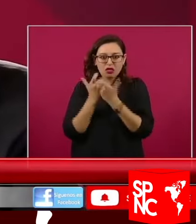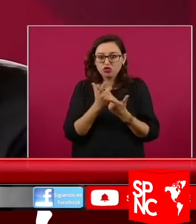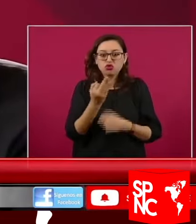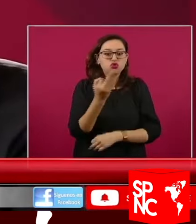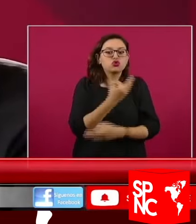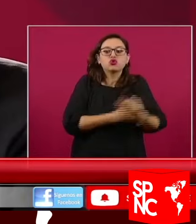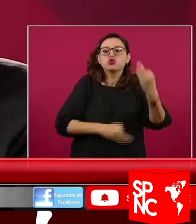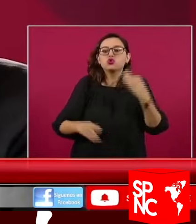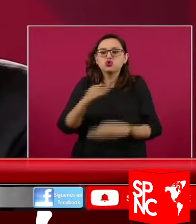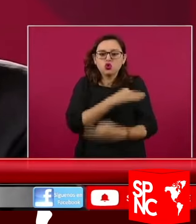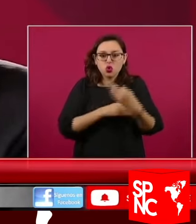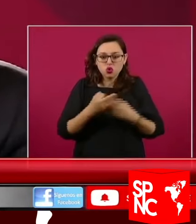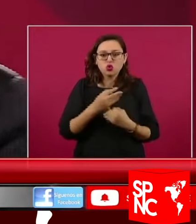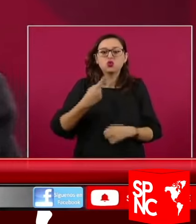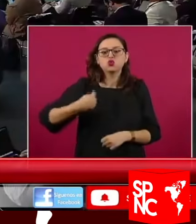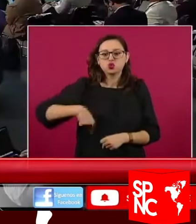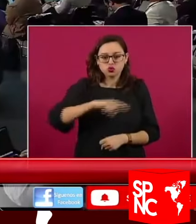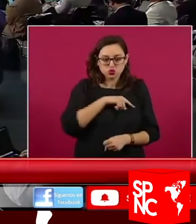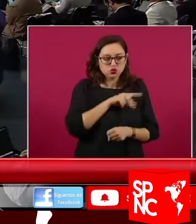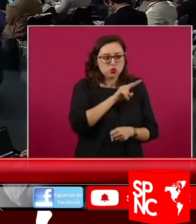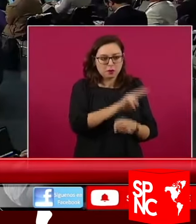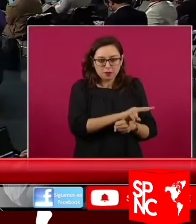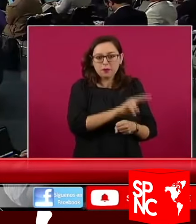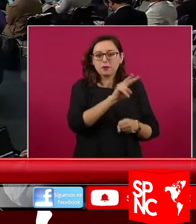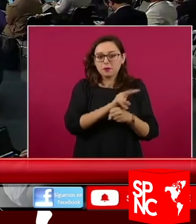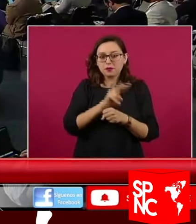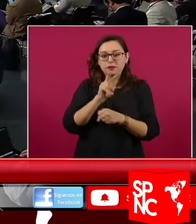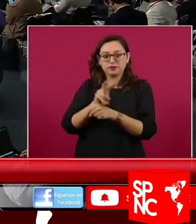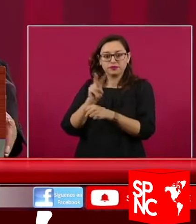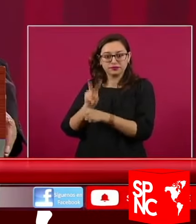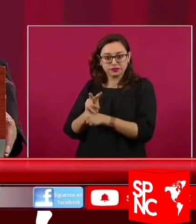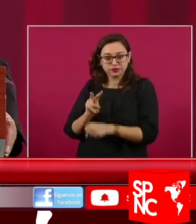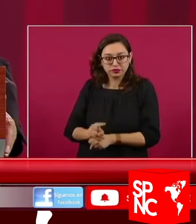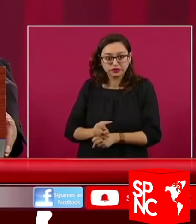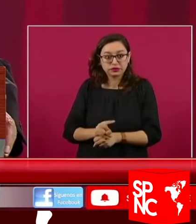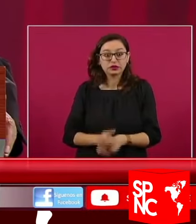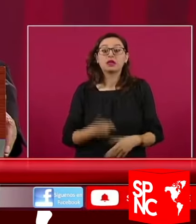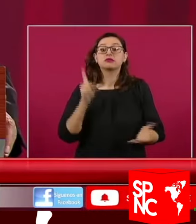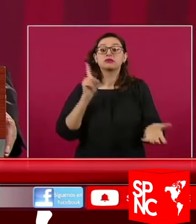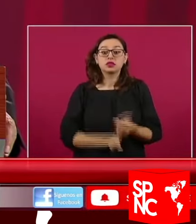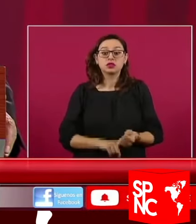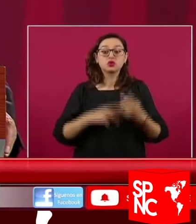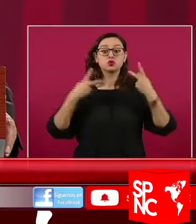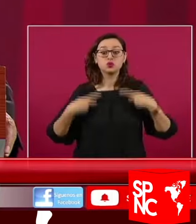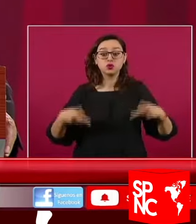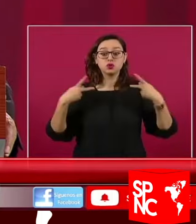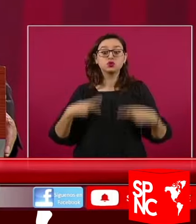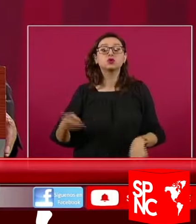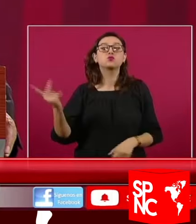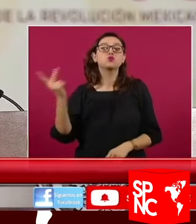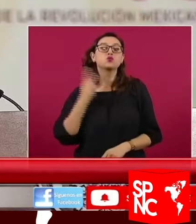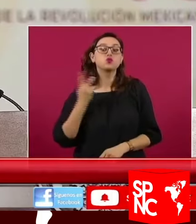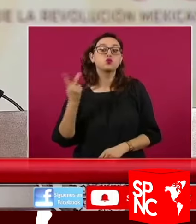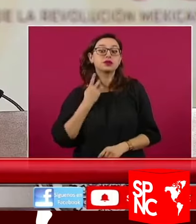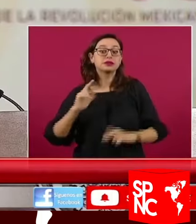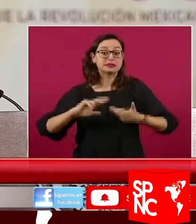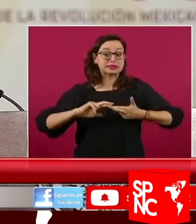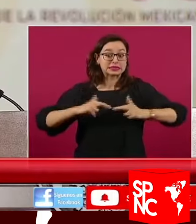está expuesta políticamente puede escapar de sus actividades financieras, haciendo entrever